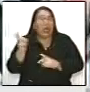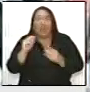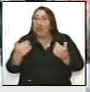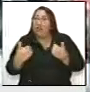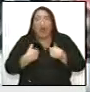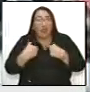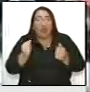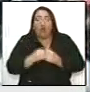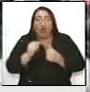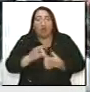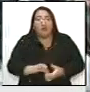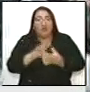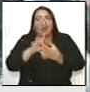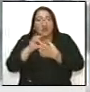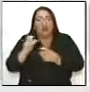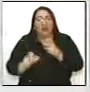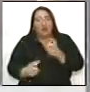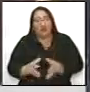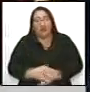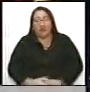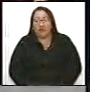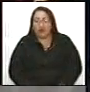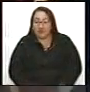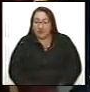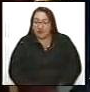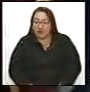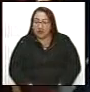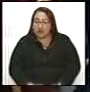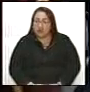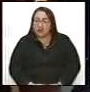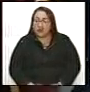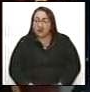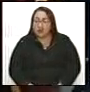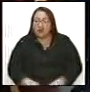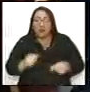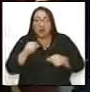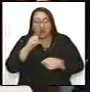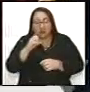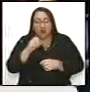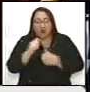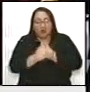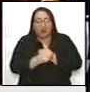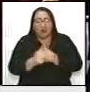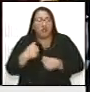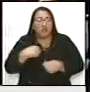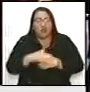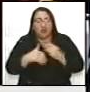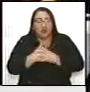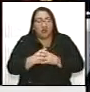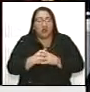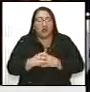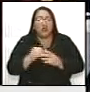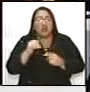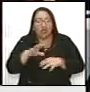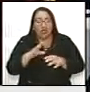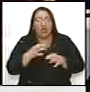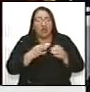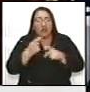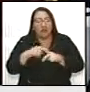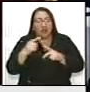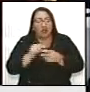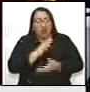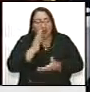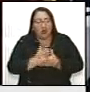cuentan con especialistas. Presidente, aquí en Ayacucho, o sobre todo en las zonas rurales, hay distintos